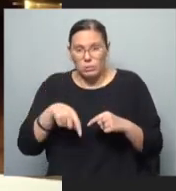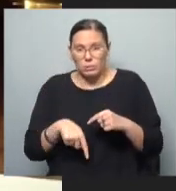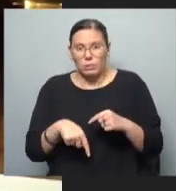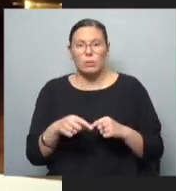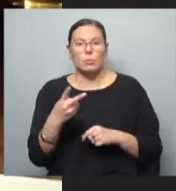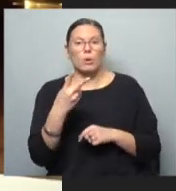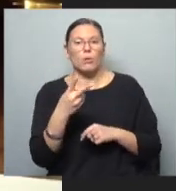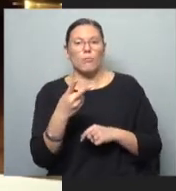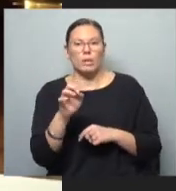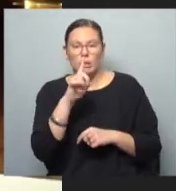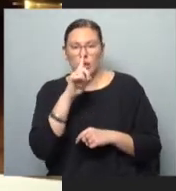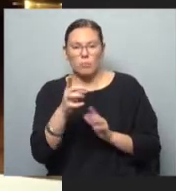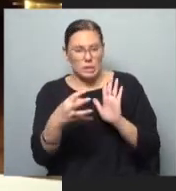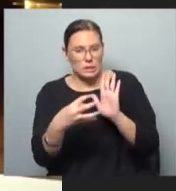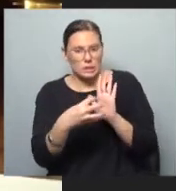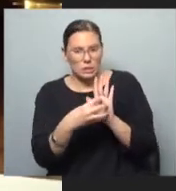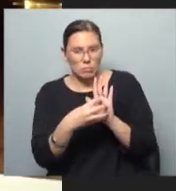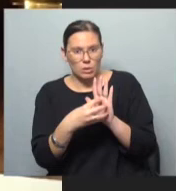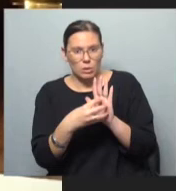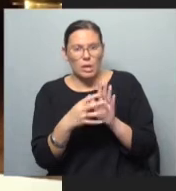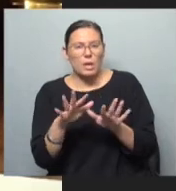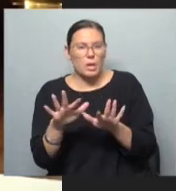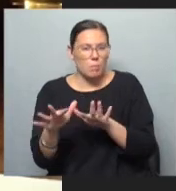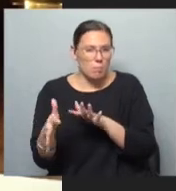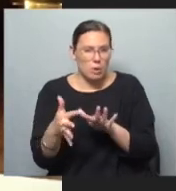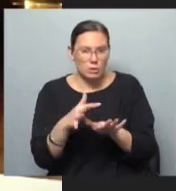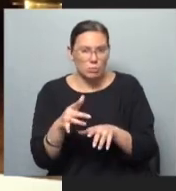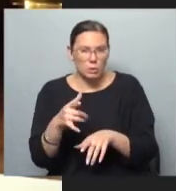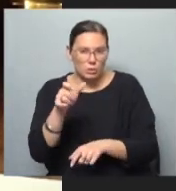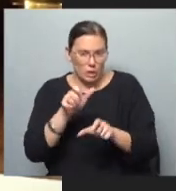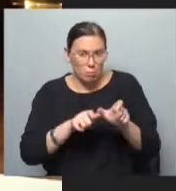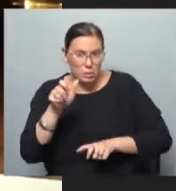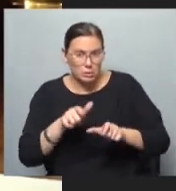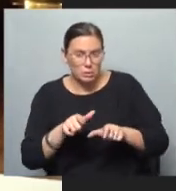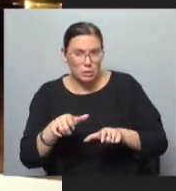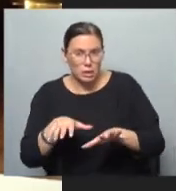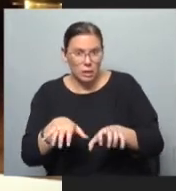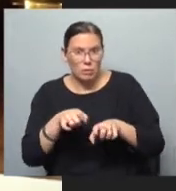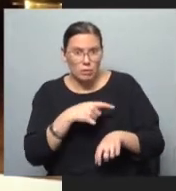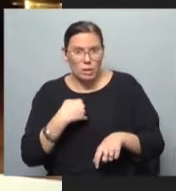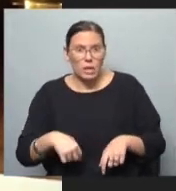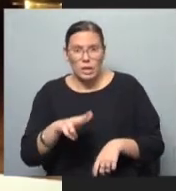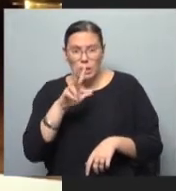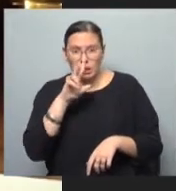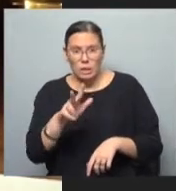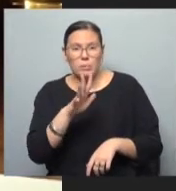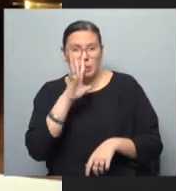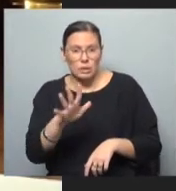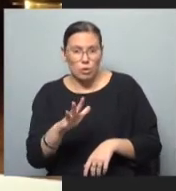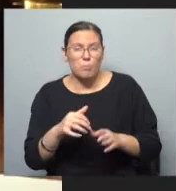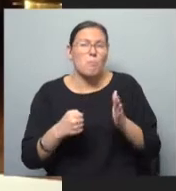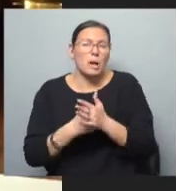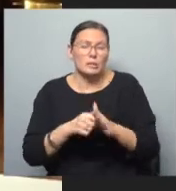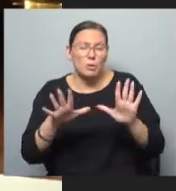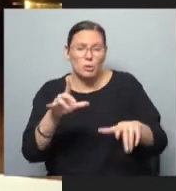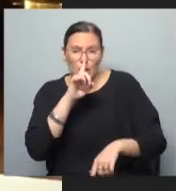unos 20.000 caracteres y la media de los ciudadanos chinos manejan entre 3.000, 5.000, como mucho 10.000